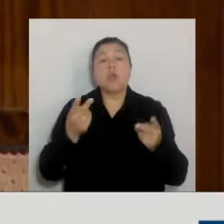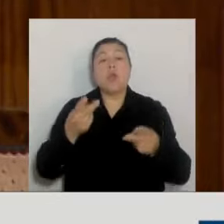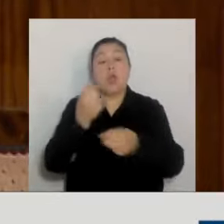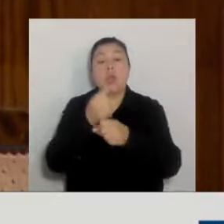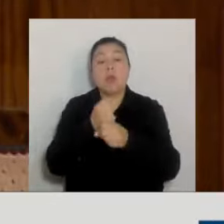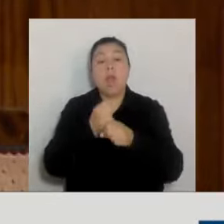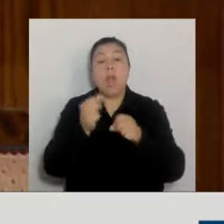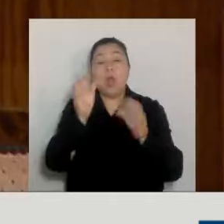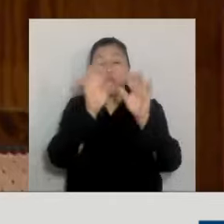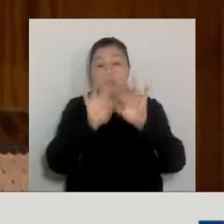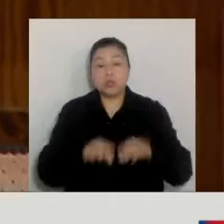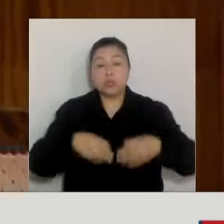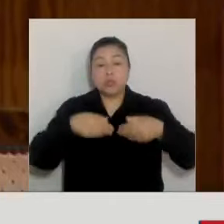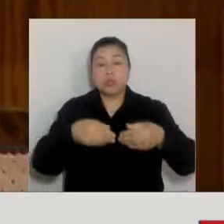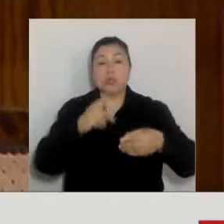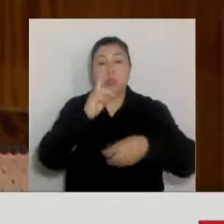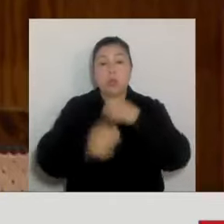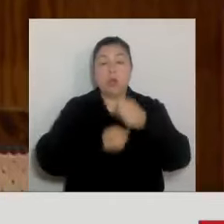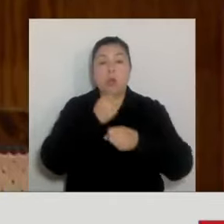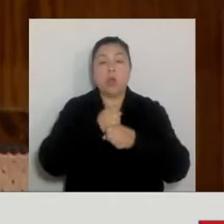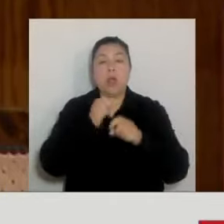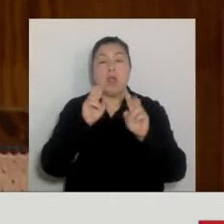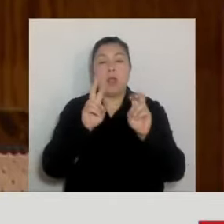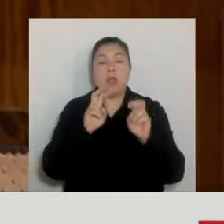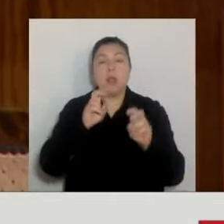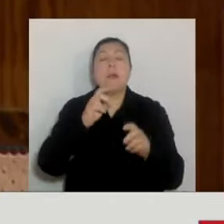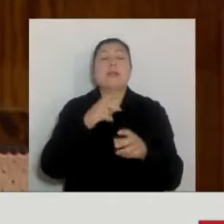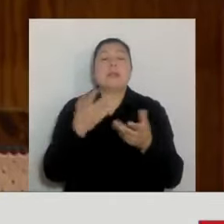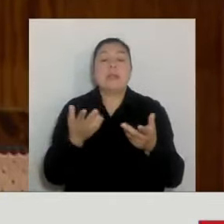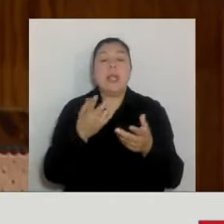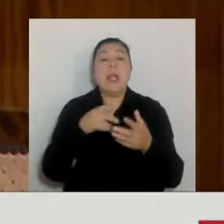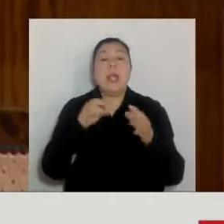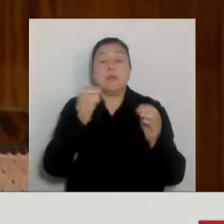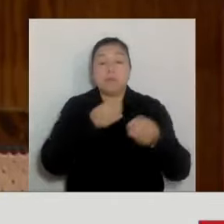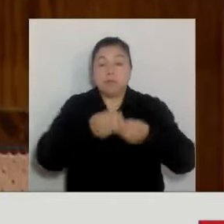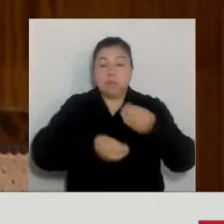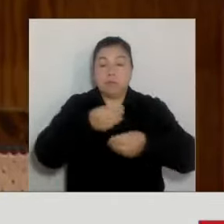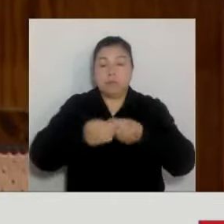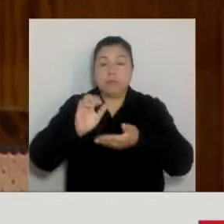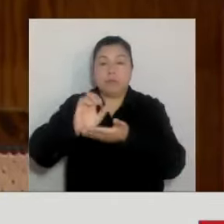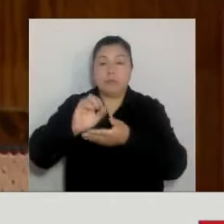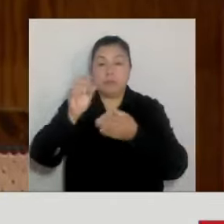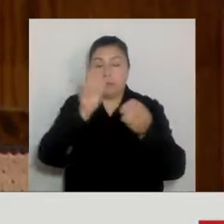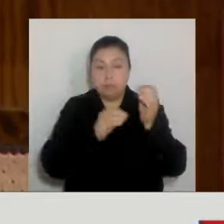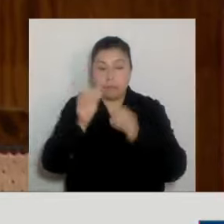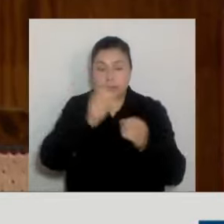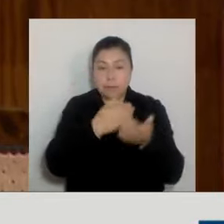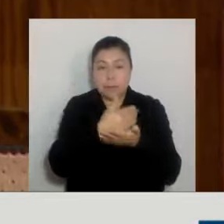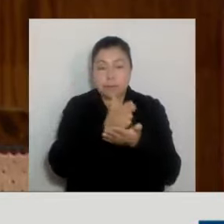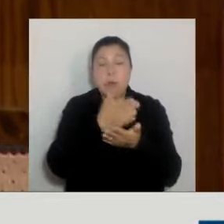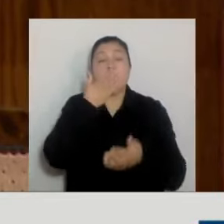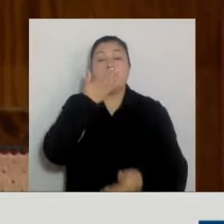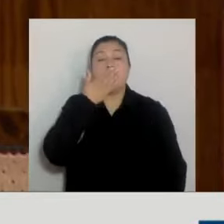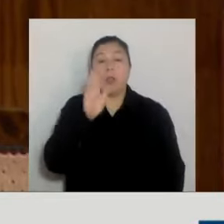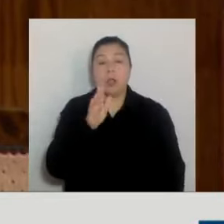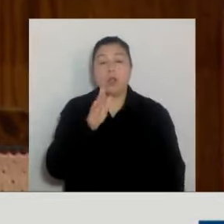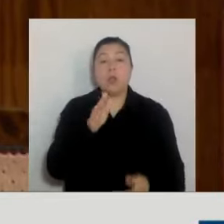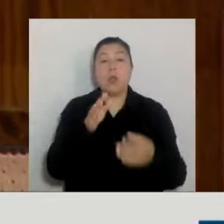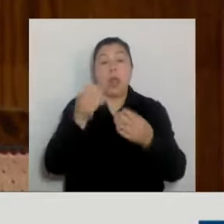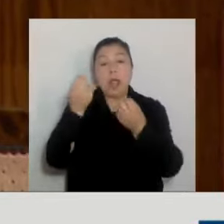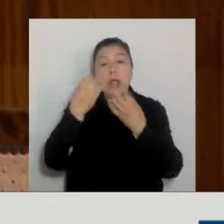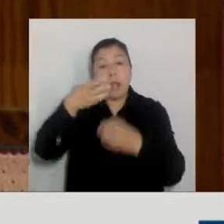anuales en materias de productividad colaborar en la administración del estado en el diseño de planes de mejora capacitar